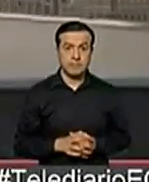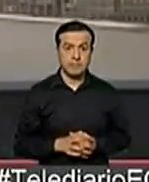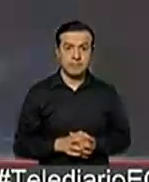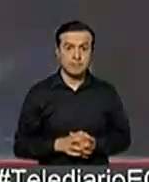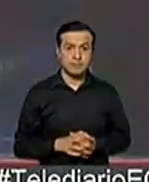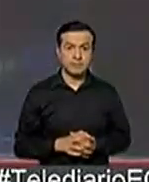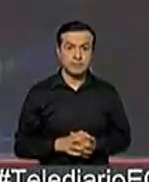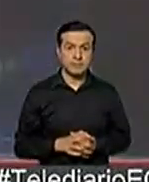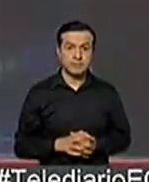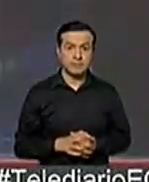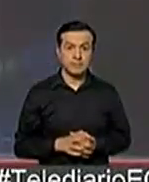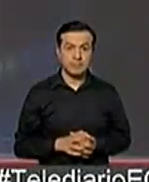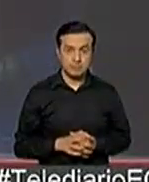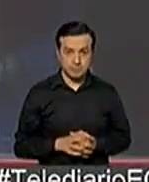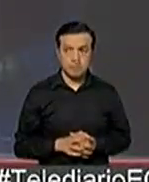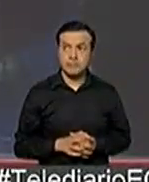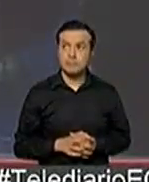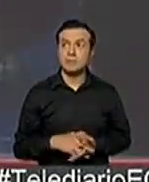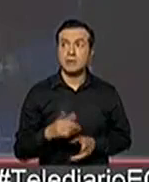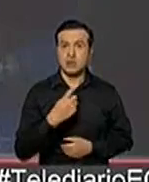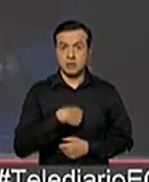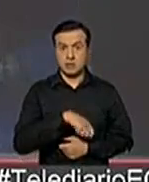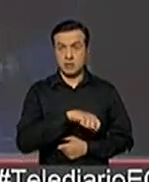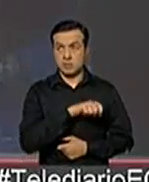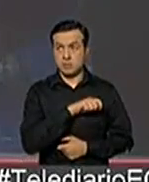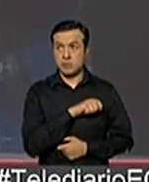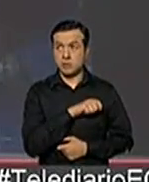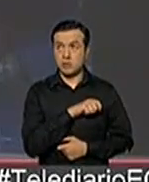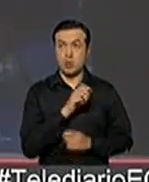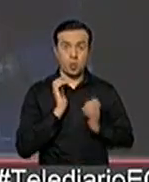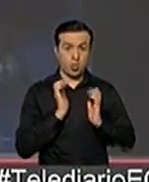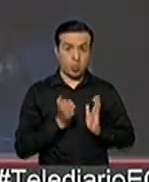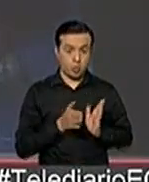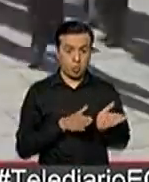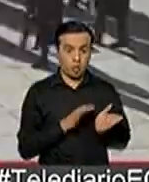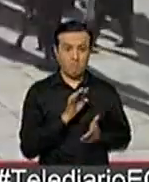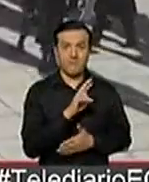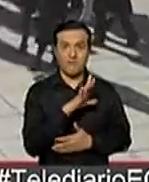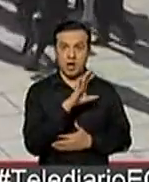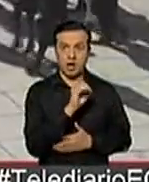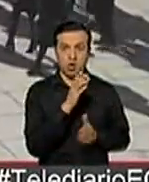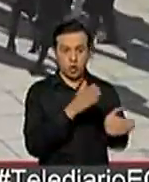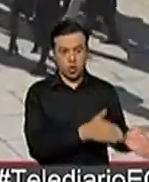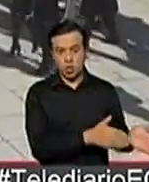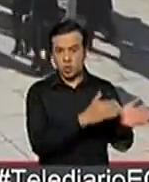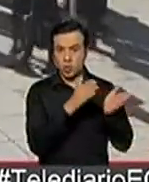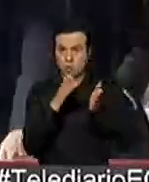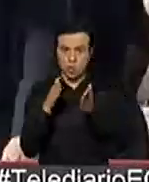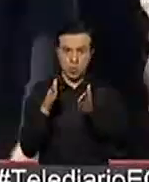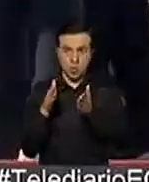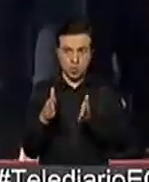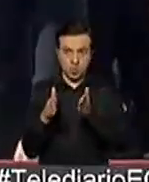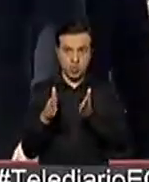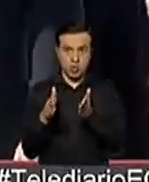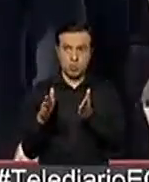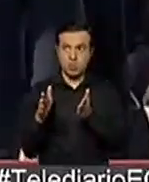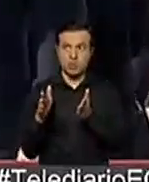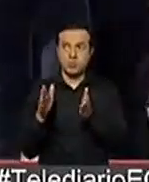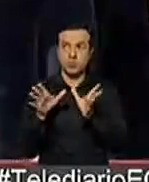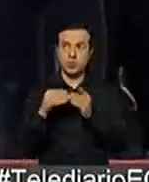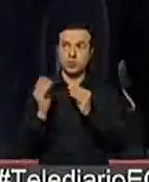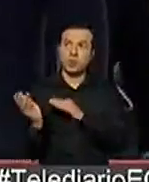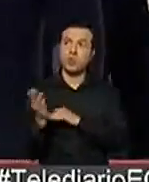Públicos. Mientras tanto, en España, tras la exhumación del cuerpo de Francisco Franco del Monumento del Valle de los Caídos, sus restos